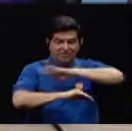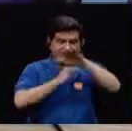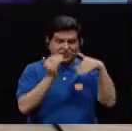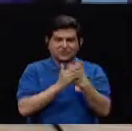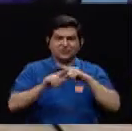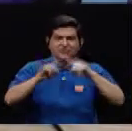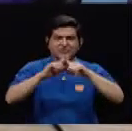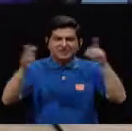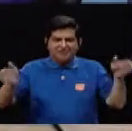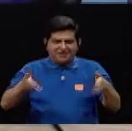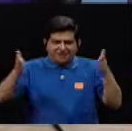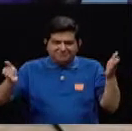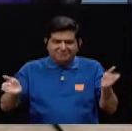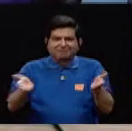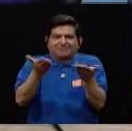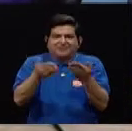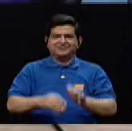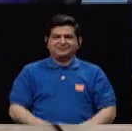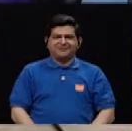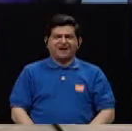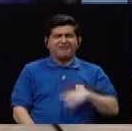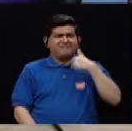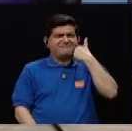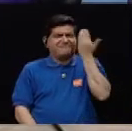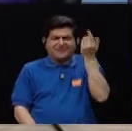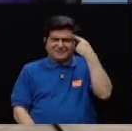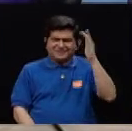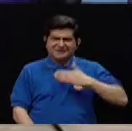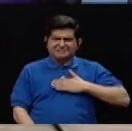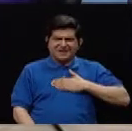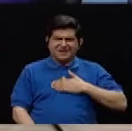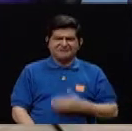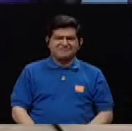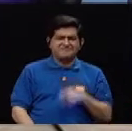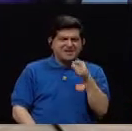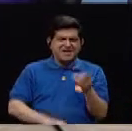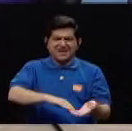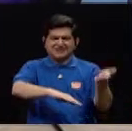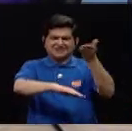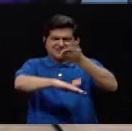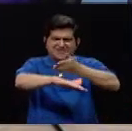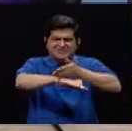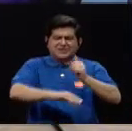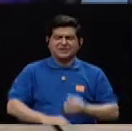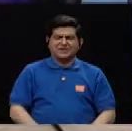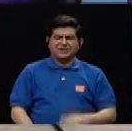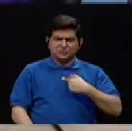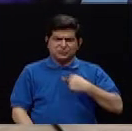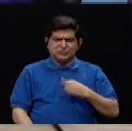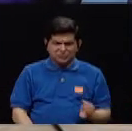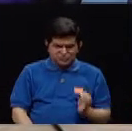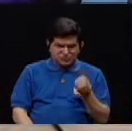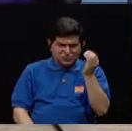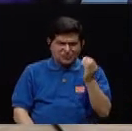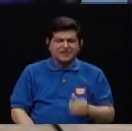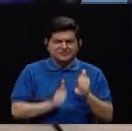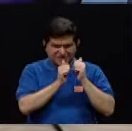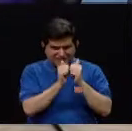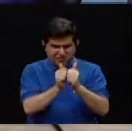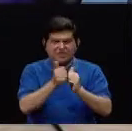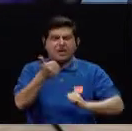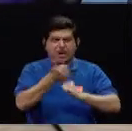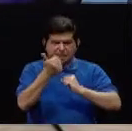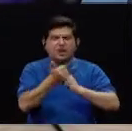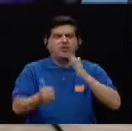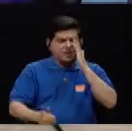todos esos estímulos, fue como muy fácil para mí dar ese brinco Claro. porque crecí en eso y con eso,